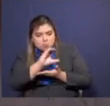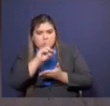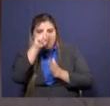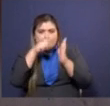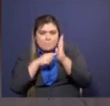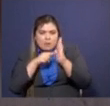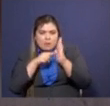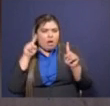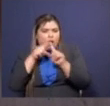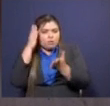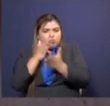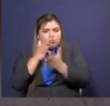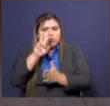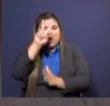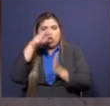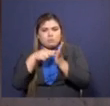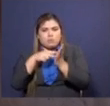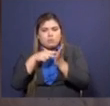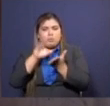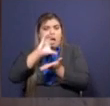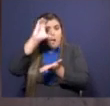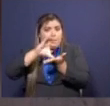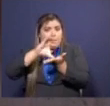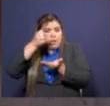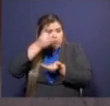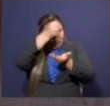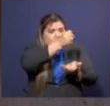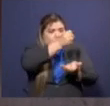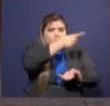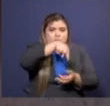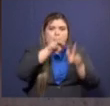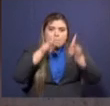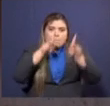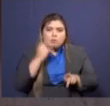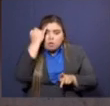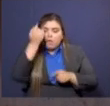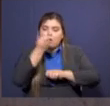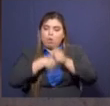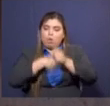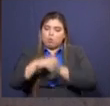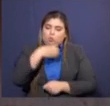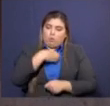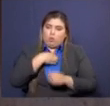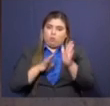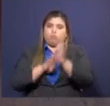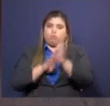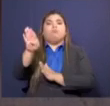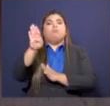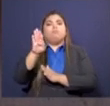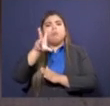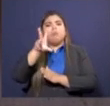1,000 a 2,000 balboas y reducir su tramitología.